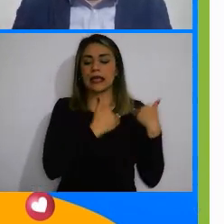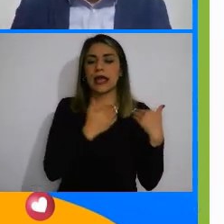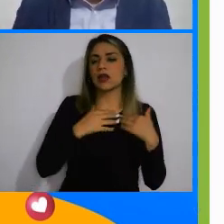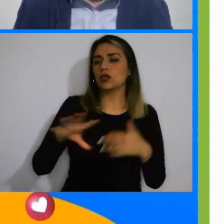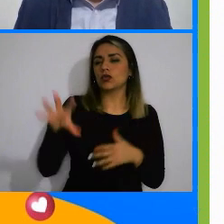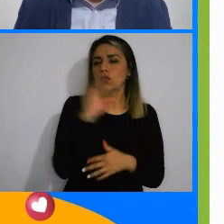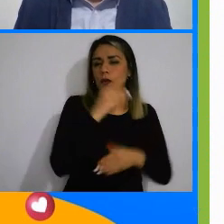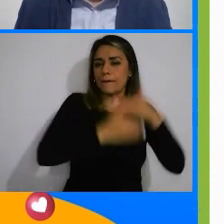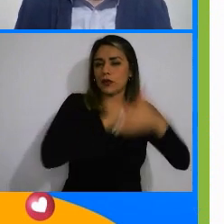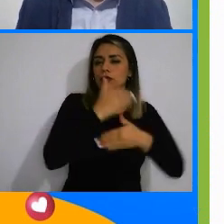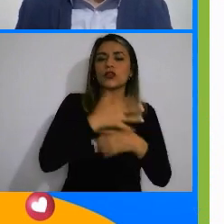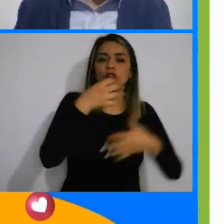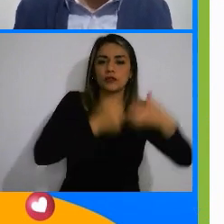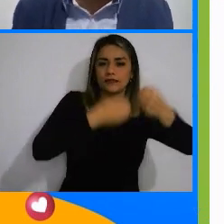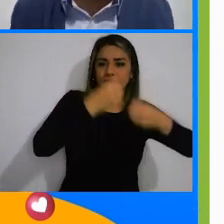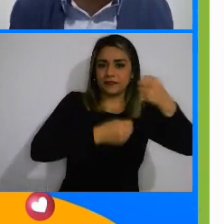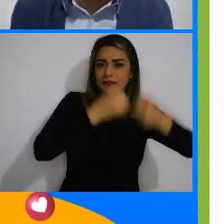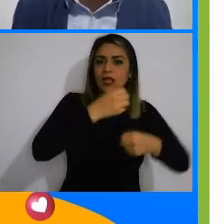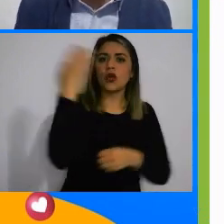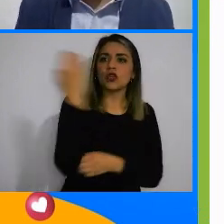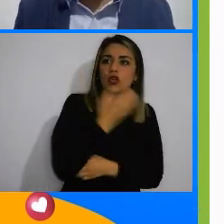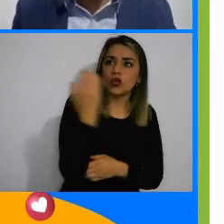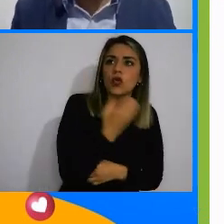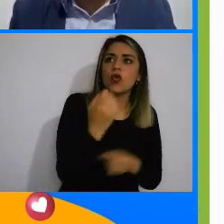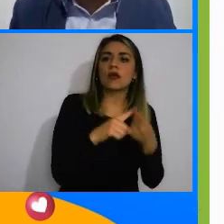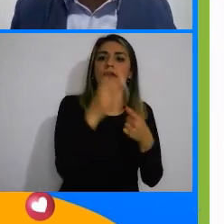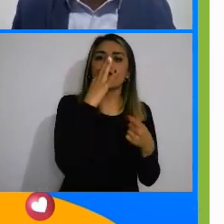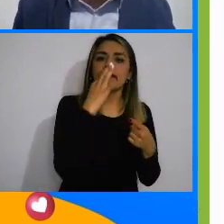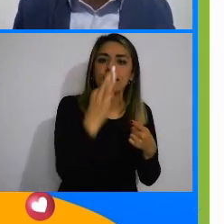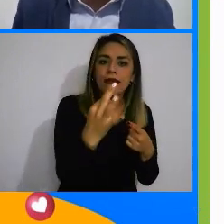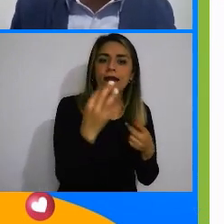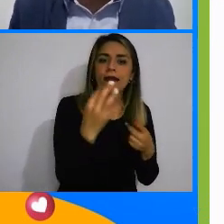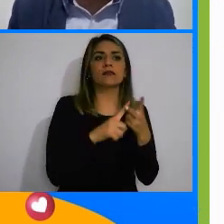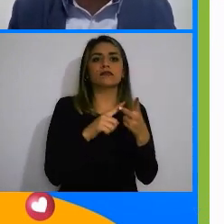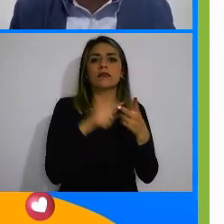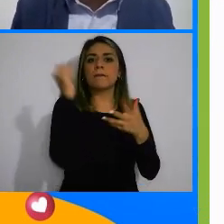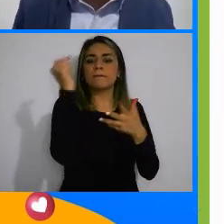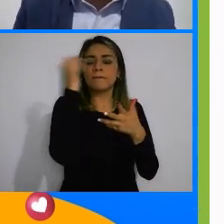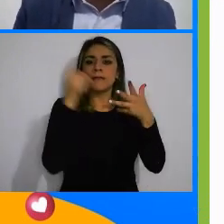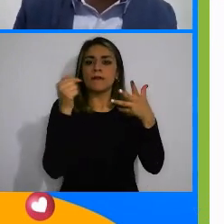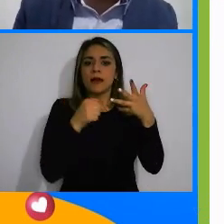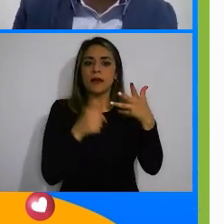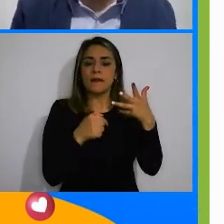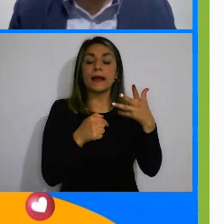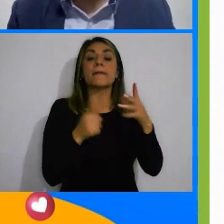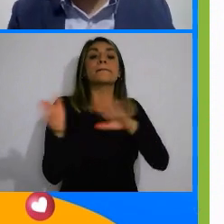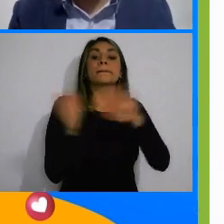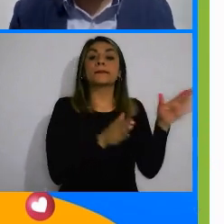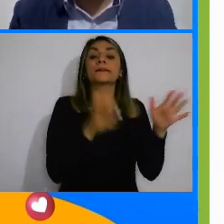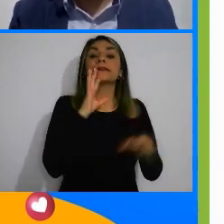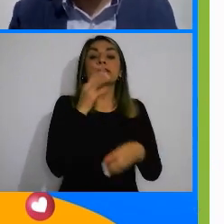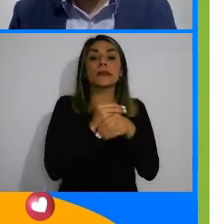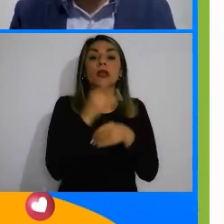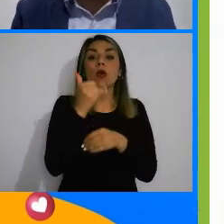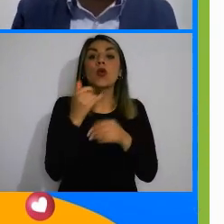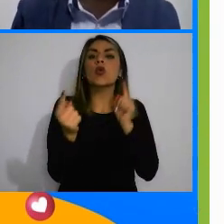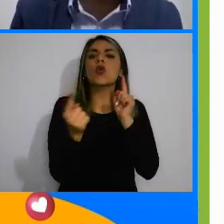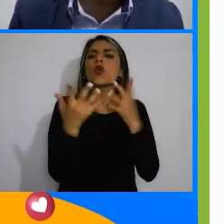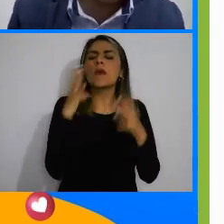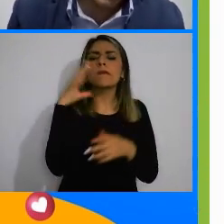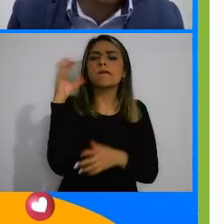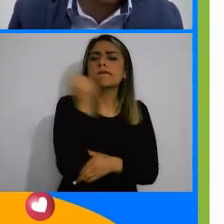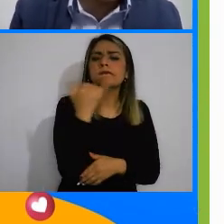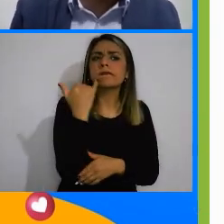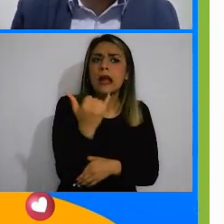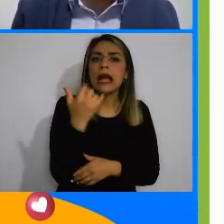de procesos lácteos, ¿sí? Porque el queso, entonces móneras. Las móneras, las bacterias, pero también encontramos esas bacterias que nos generan a